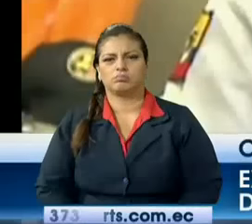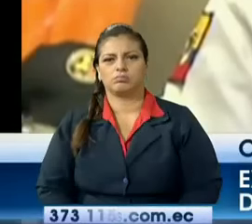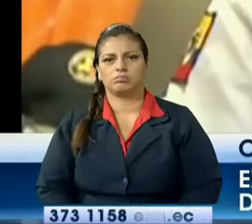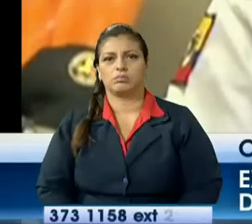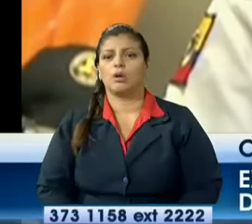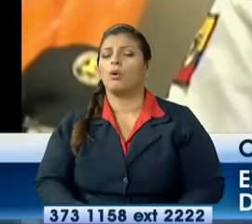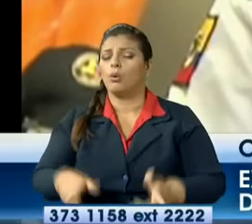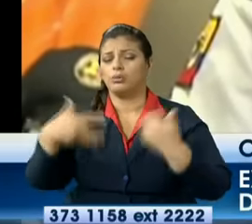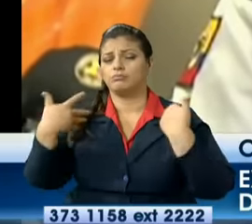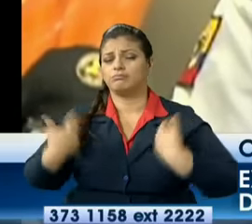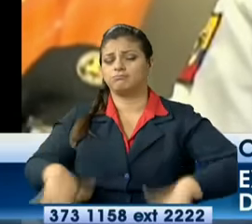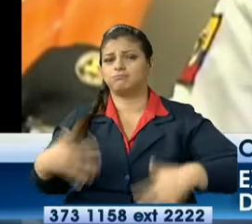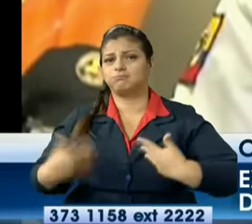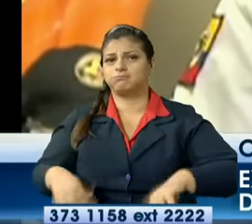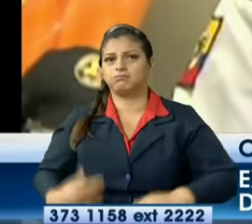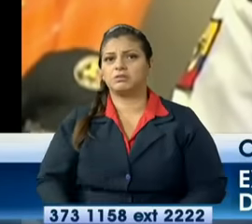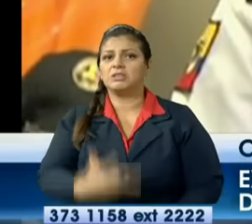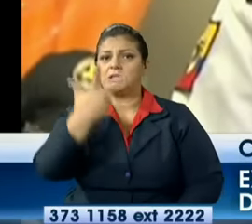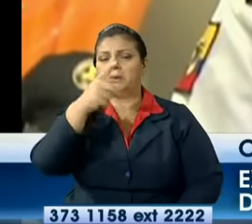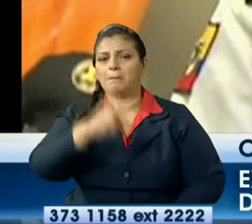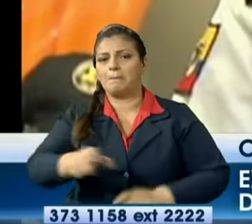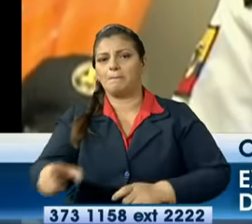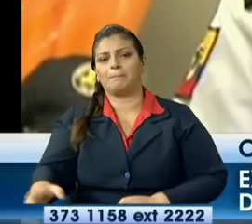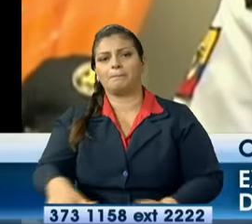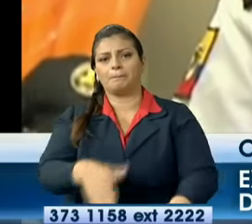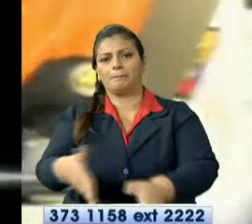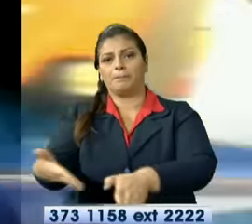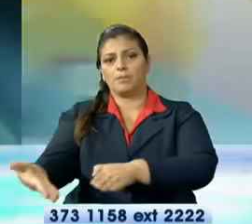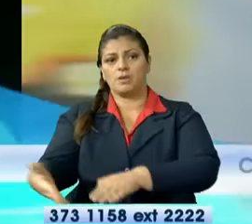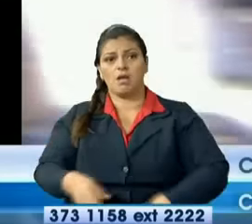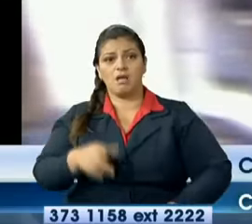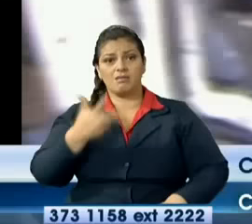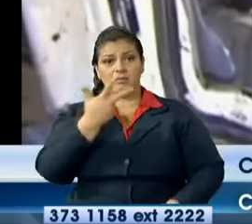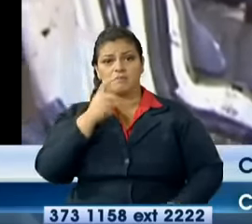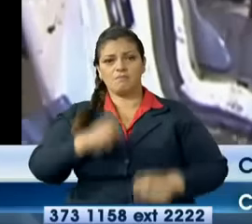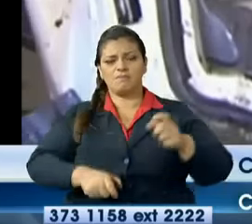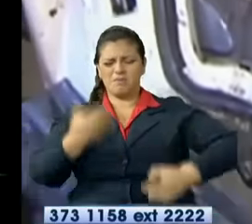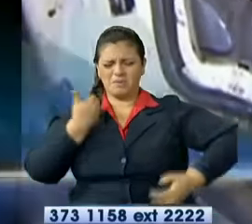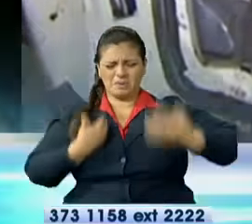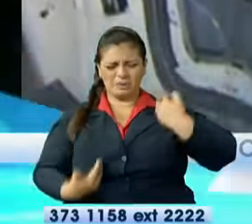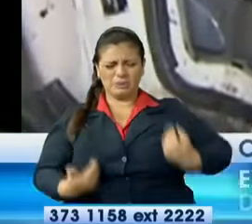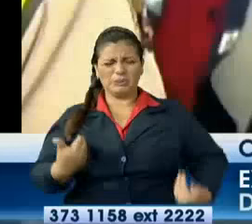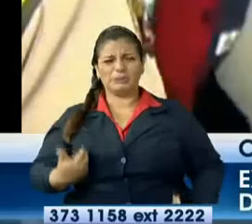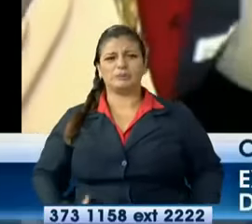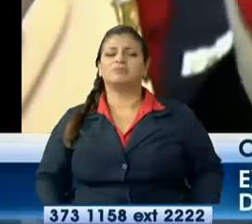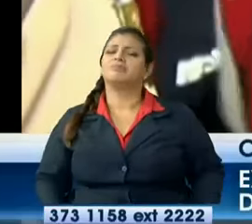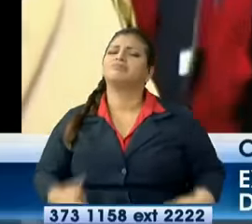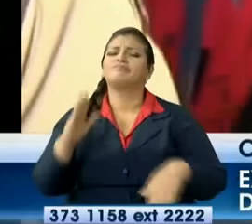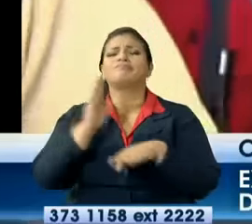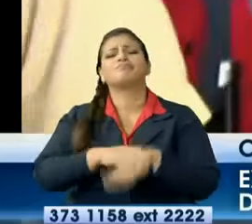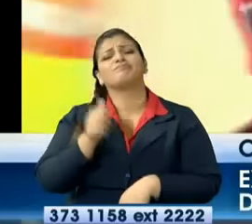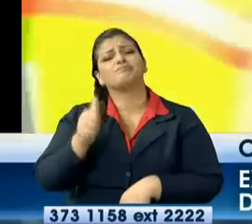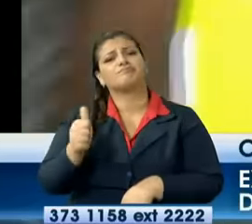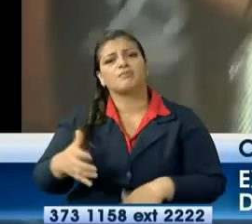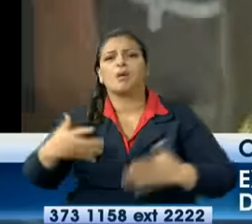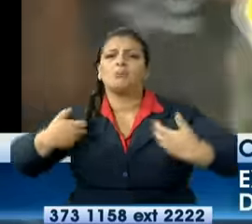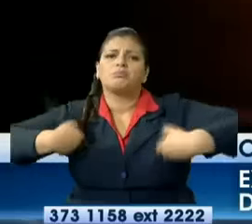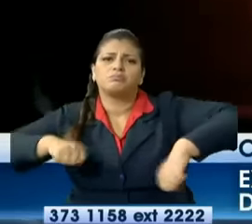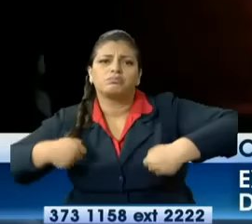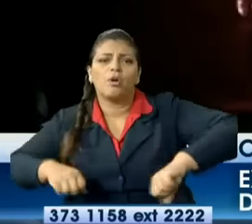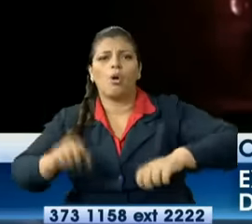Por los resultados, tenemos 3 fallecidos y 3 personas lesionadas y heridas. La imprudencia tanto de los conductores como de los peatones y